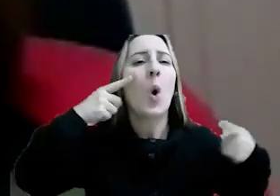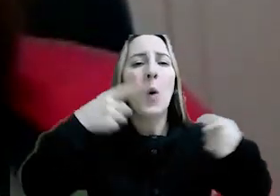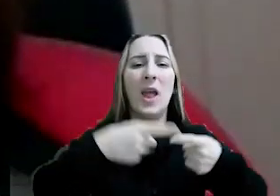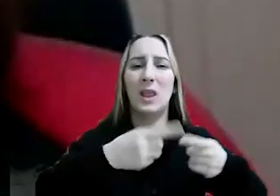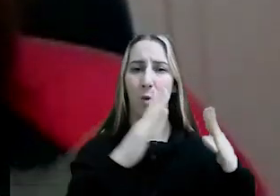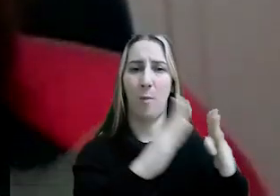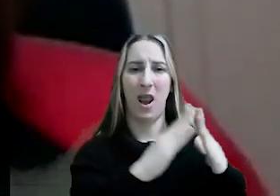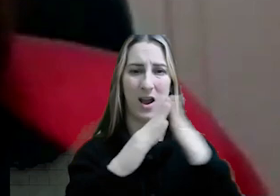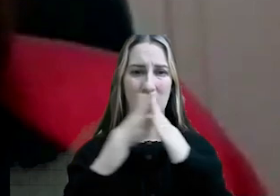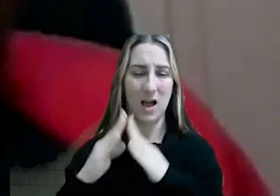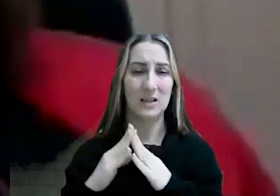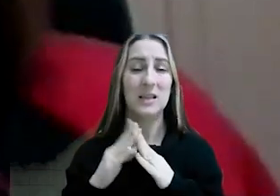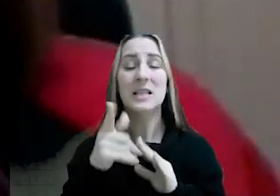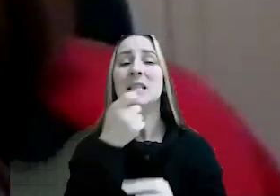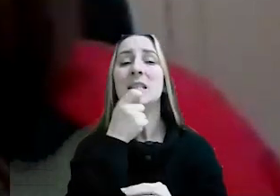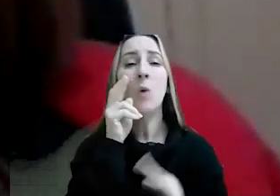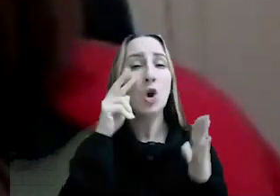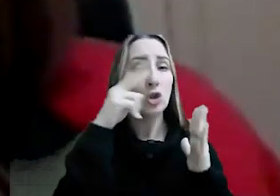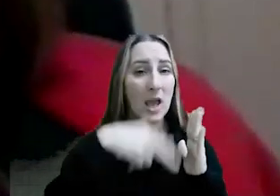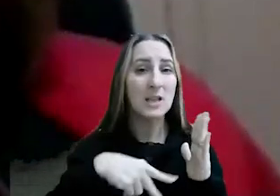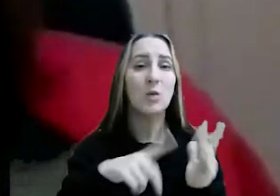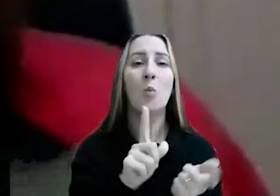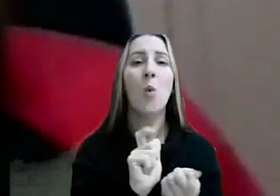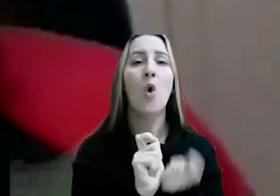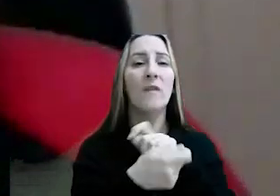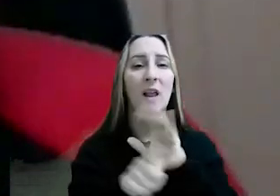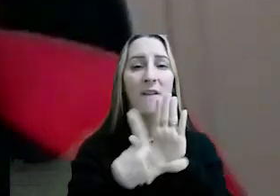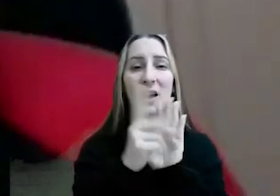a la modificación que incorporó la ley